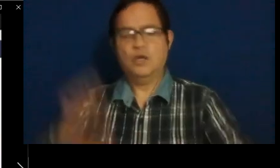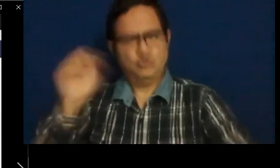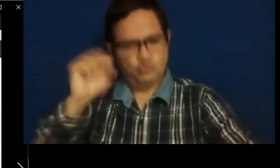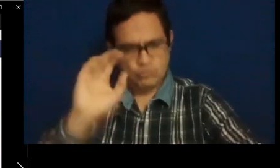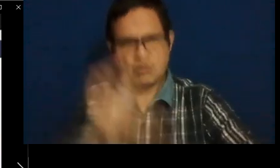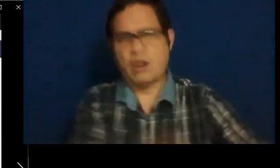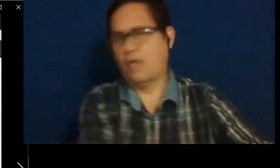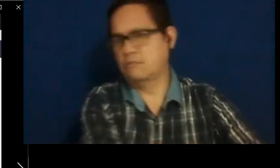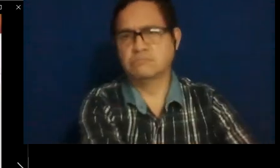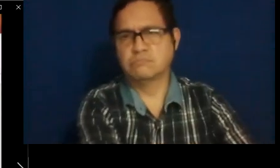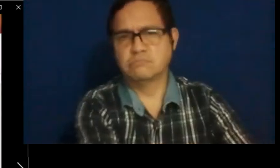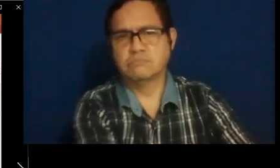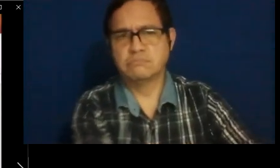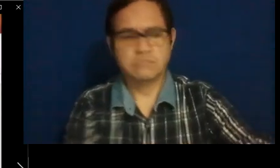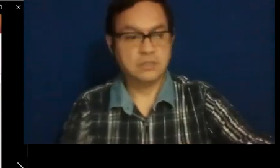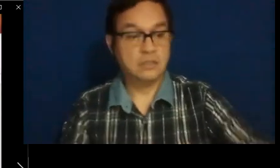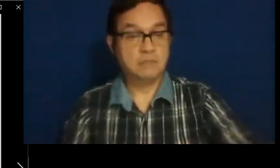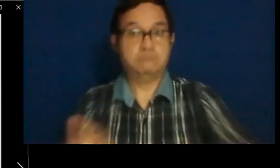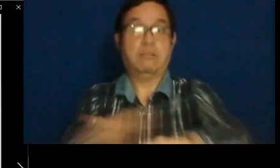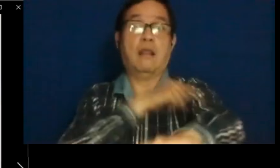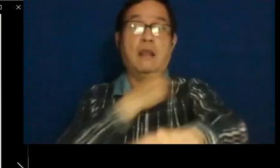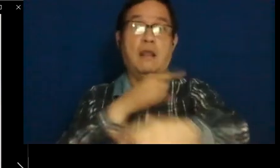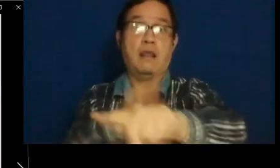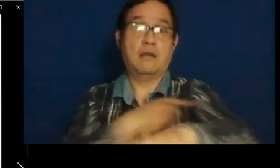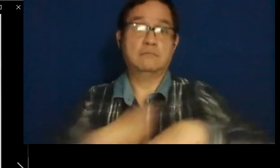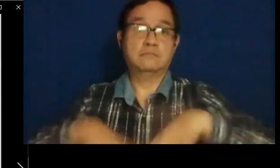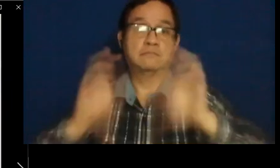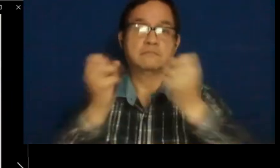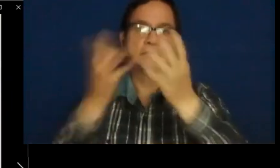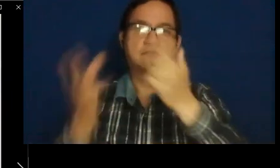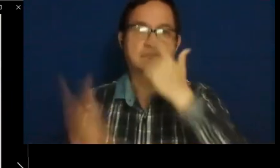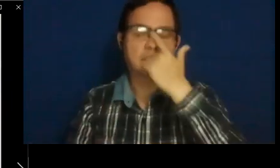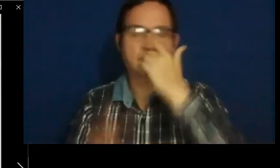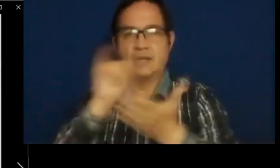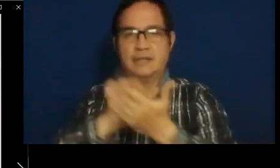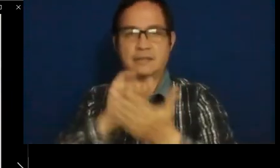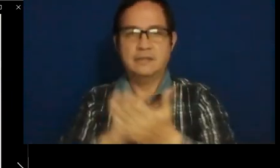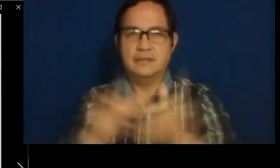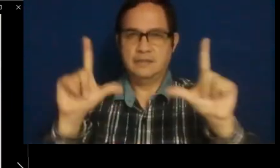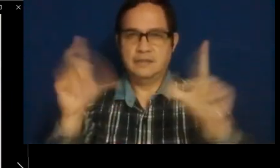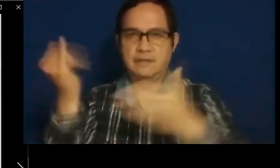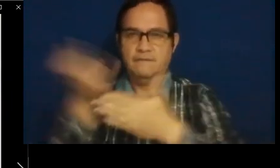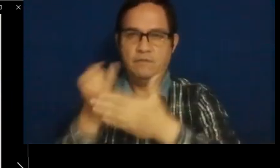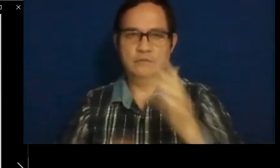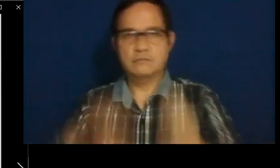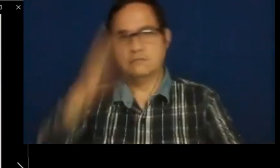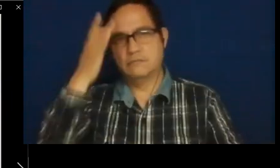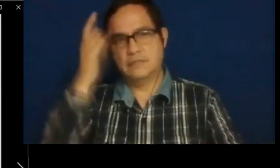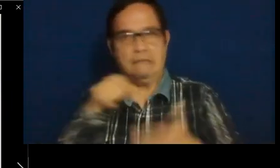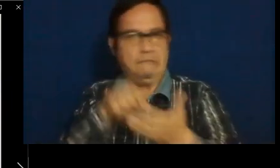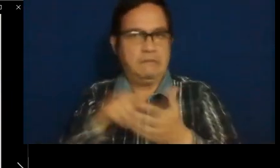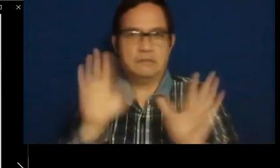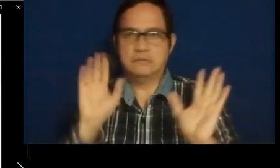la presentación es bastante larga, la que tengo acá, pero si quieres me comprometo a dejarte esta imagen, porque realmente es esa la